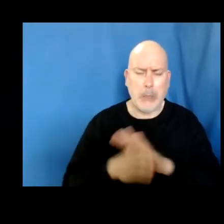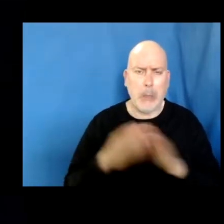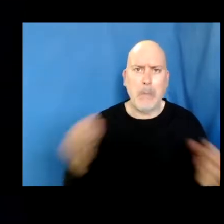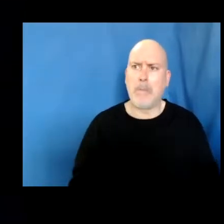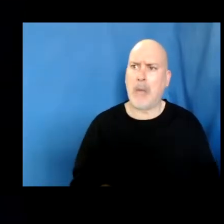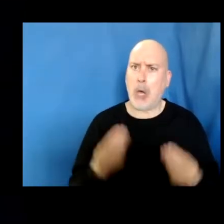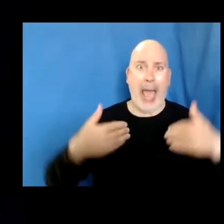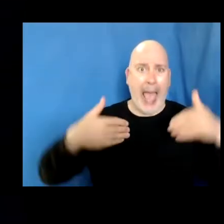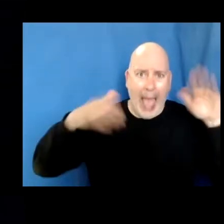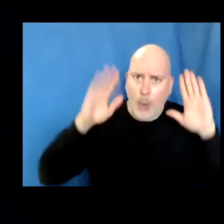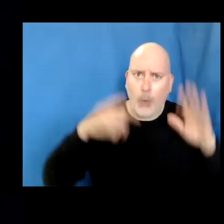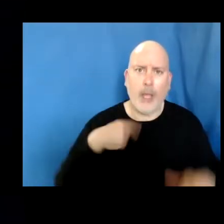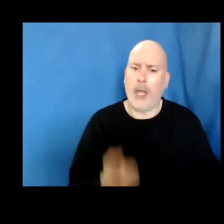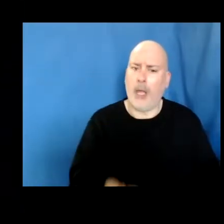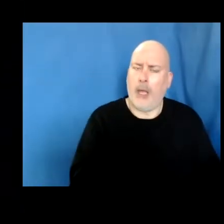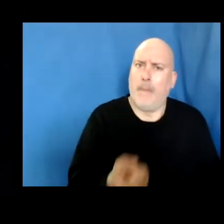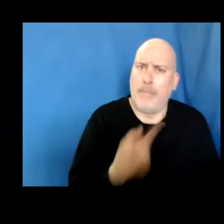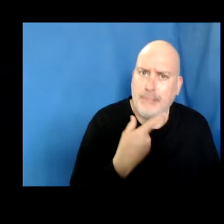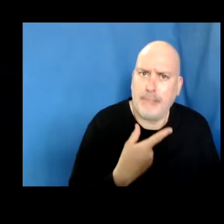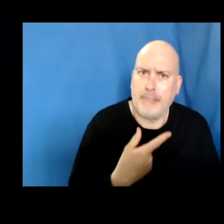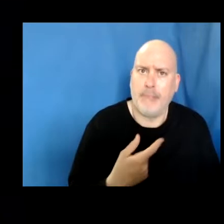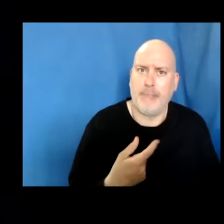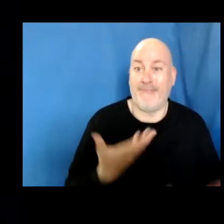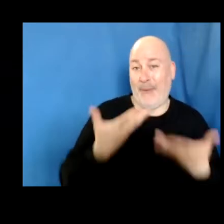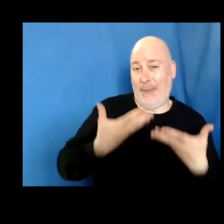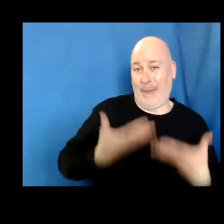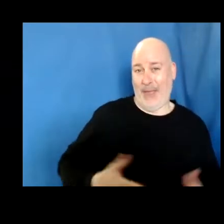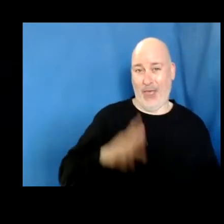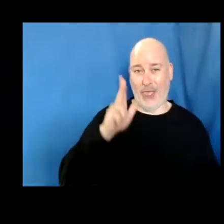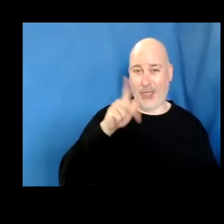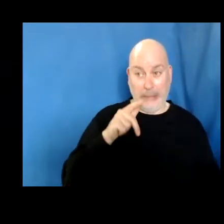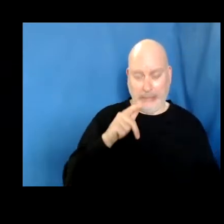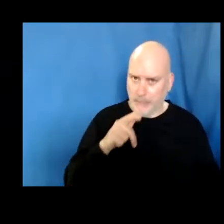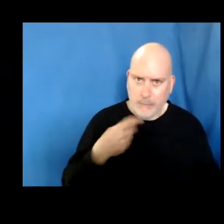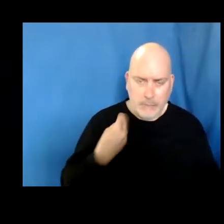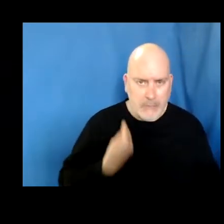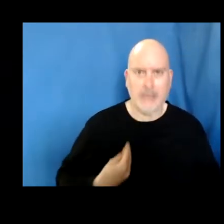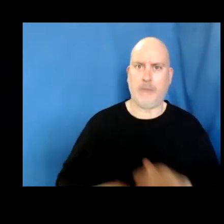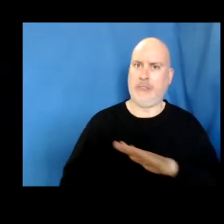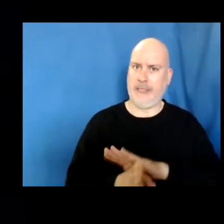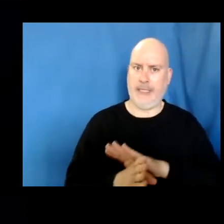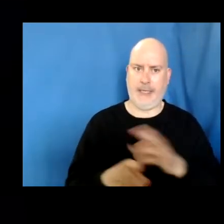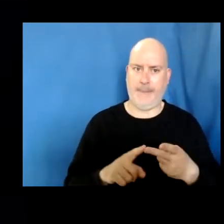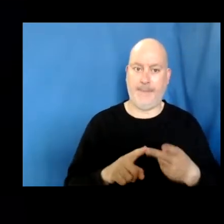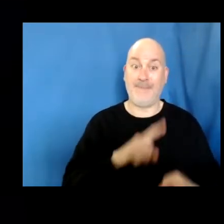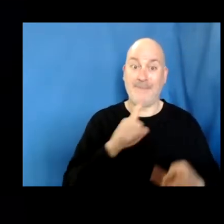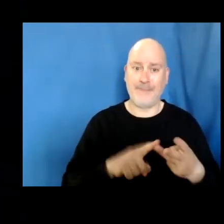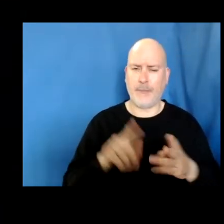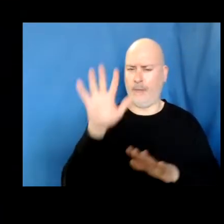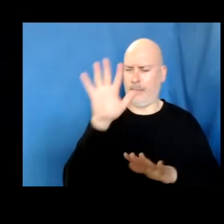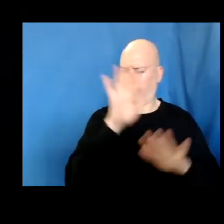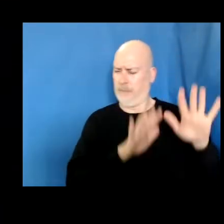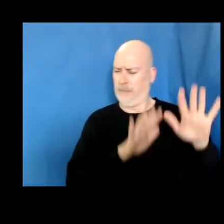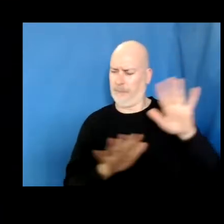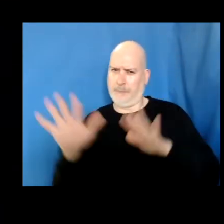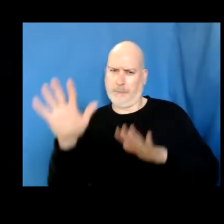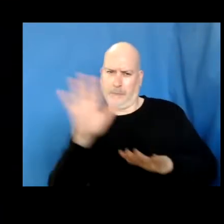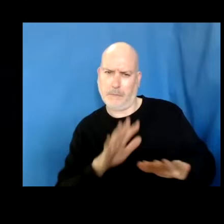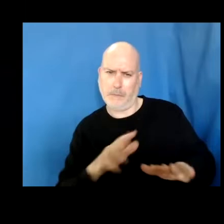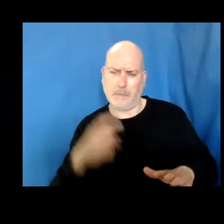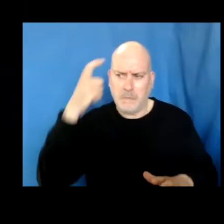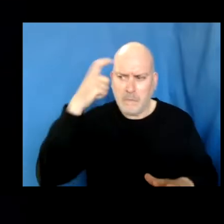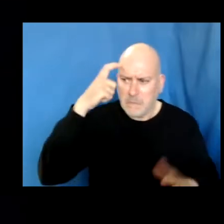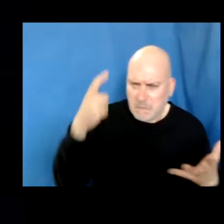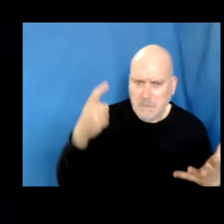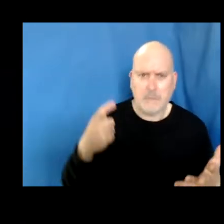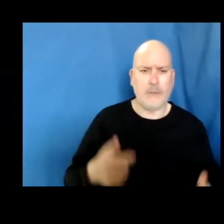aunque le hayamos dado una analgesia, si está confuso o vemos un nivel mental diferente al habitual, está